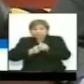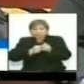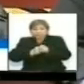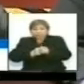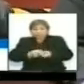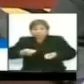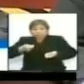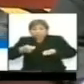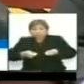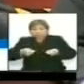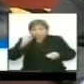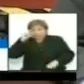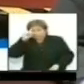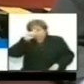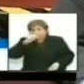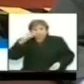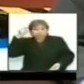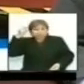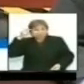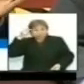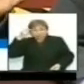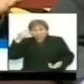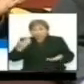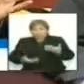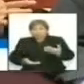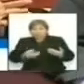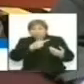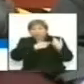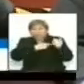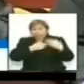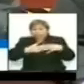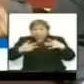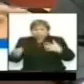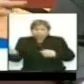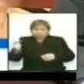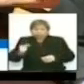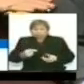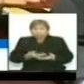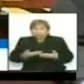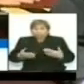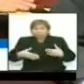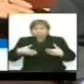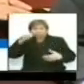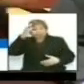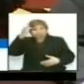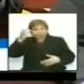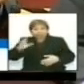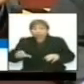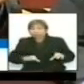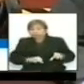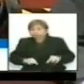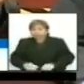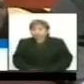para acometer lo difícil que es la política, porque si el cargo le queda grande ahora, entonces que venga otra persona que pueda tener la capacidad suficiente de